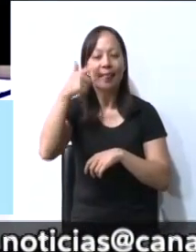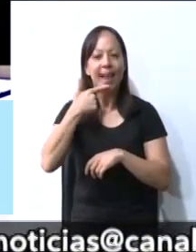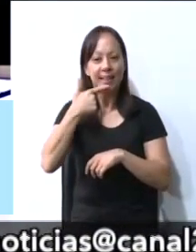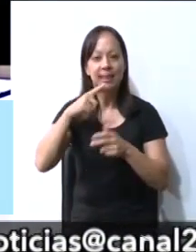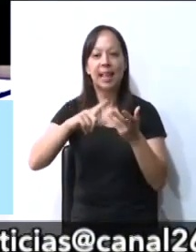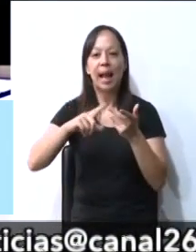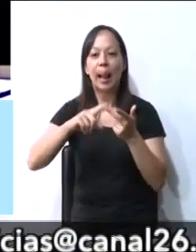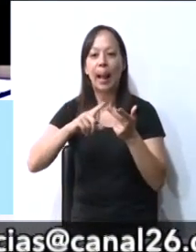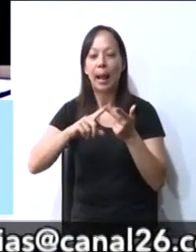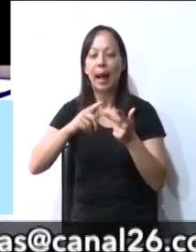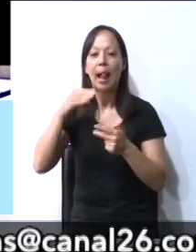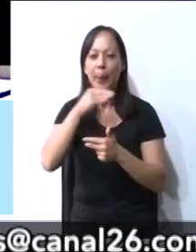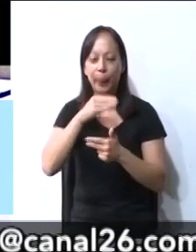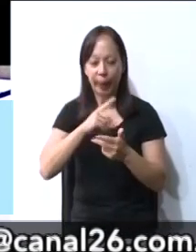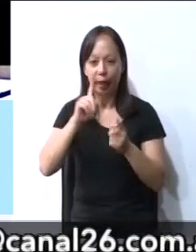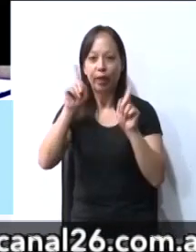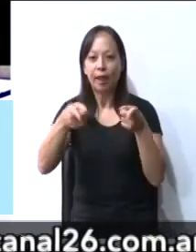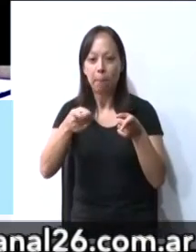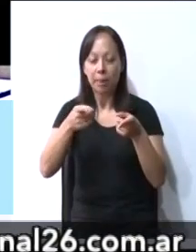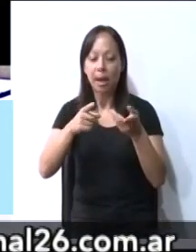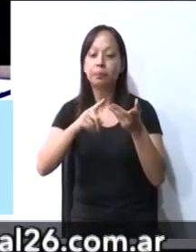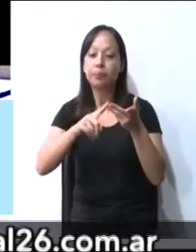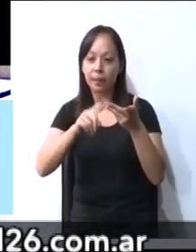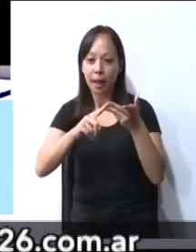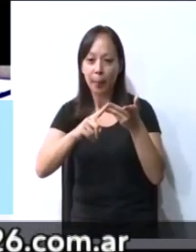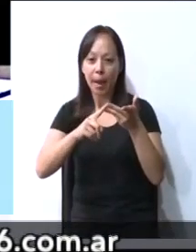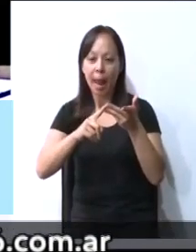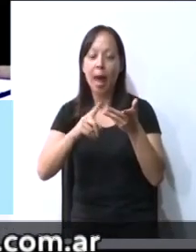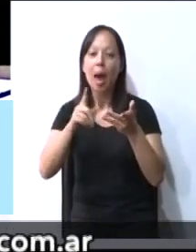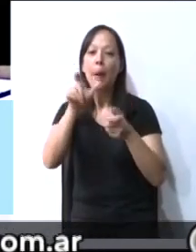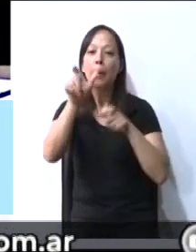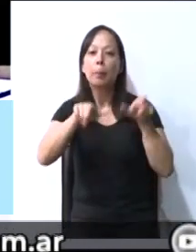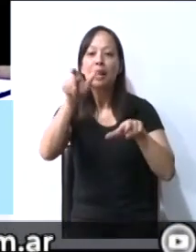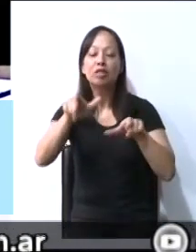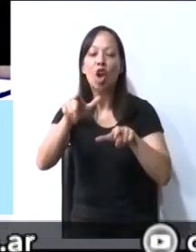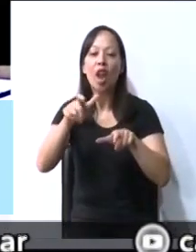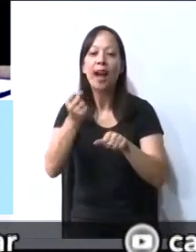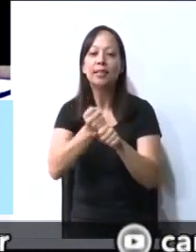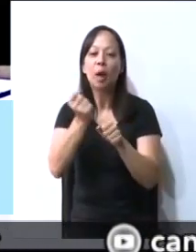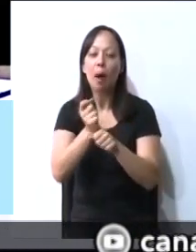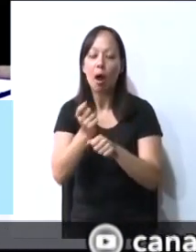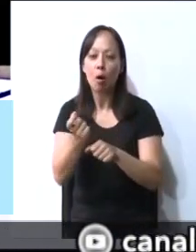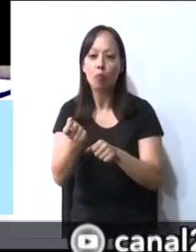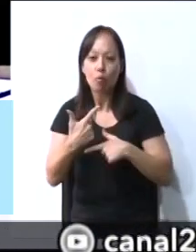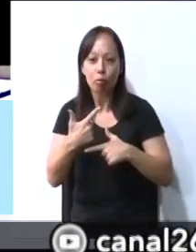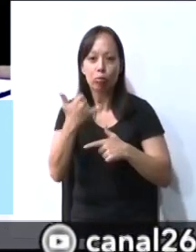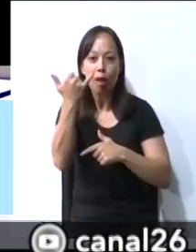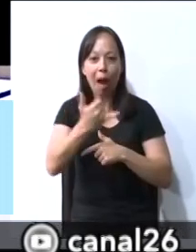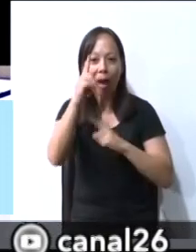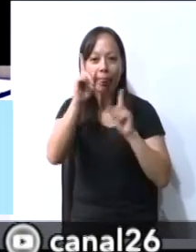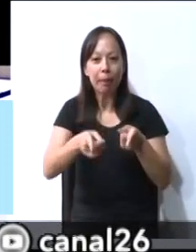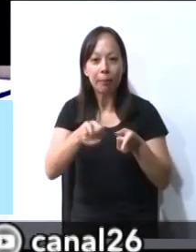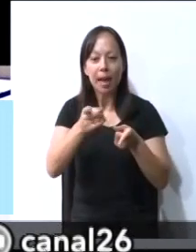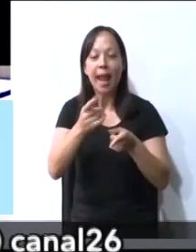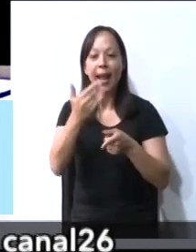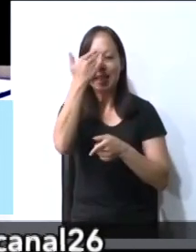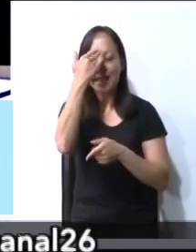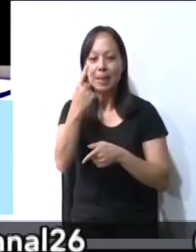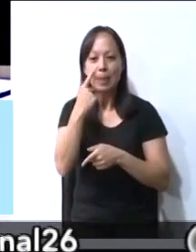trabajo. Para los emprendedores tenemos BEA Emprende, con el que solo en el último año asistieron más de 15.000